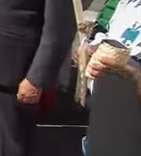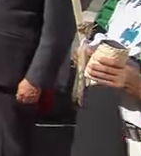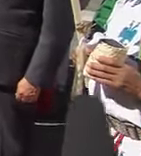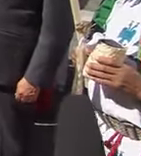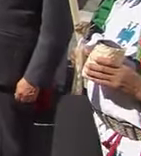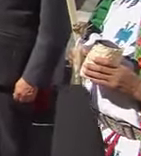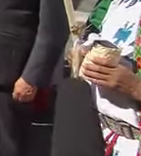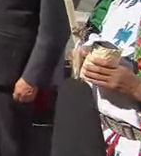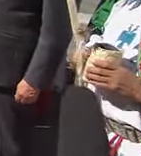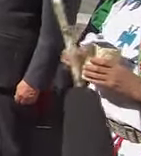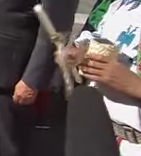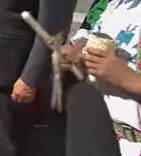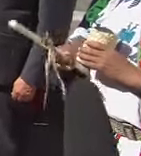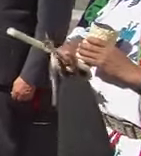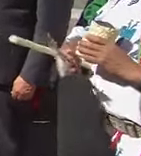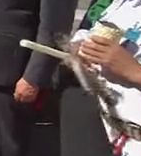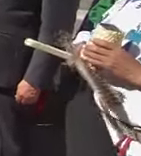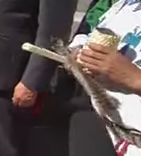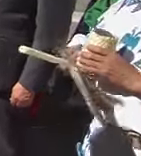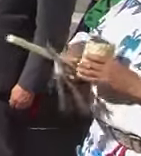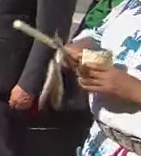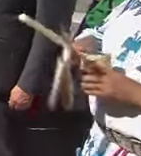venir y por